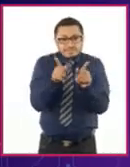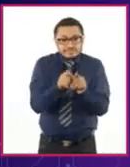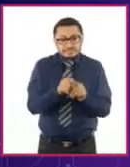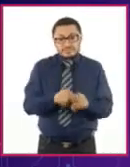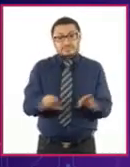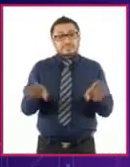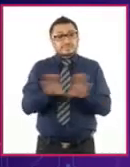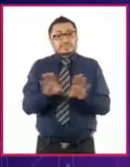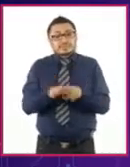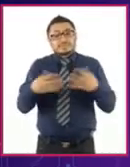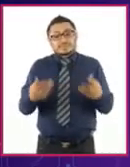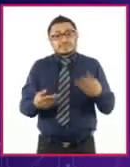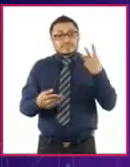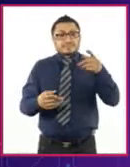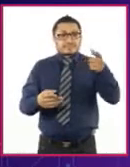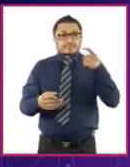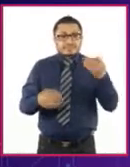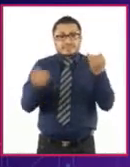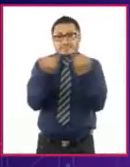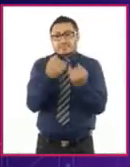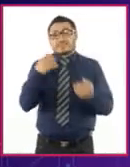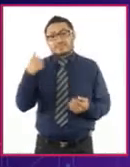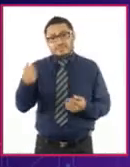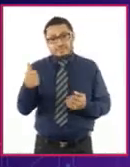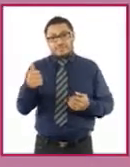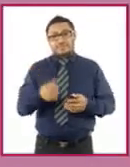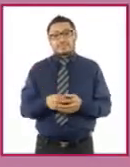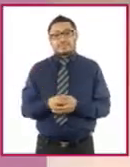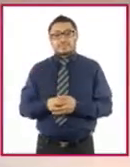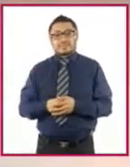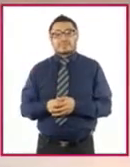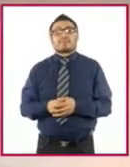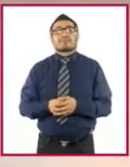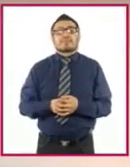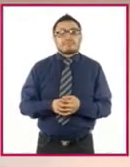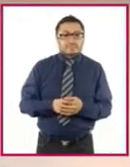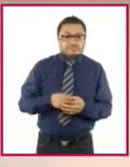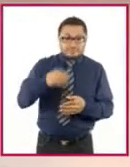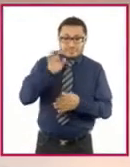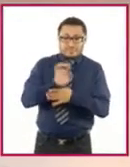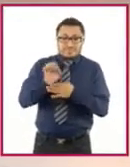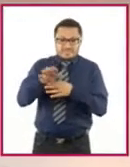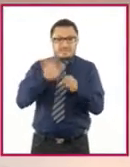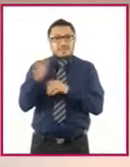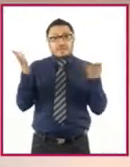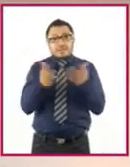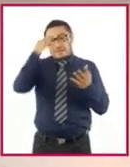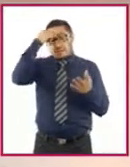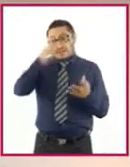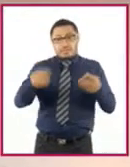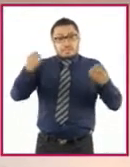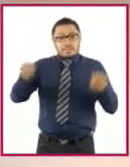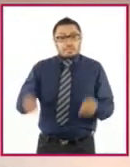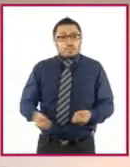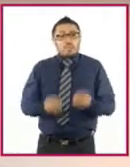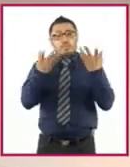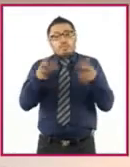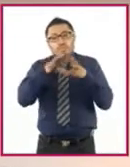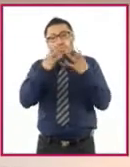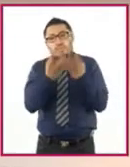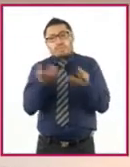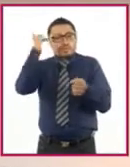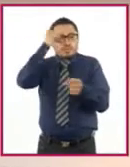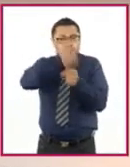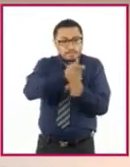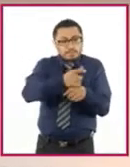como 3x igual a 6. ¿Qué se tiene que hacer ahora para saber cuántas pelotas hay en cada